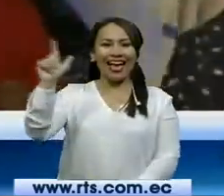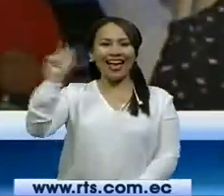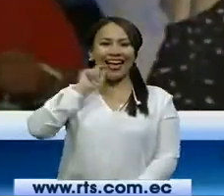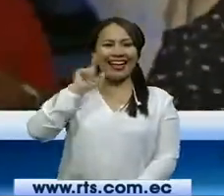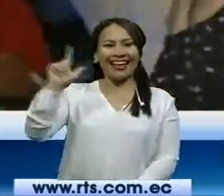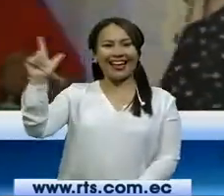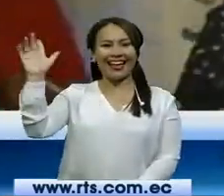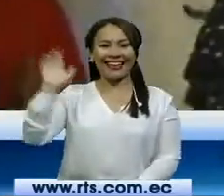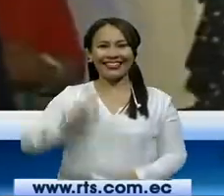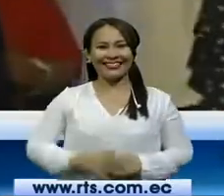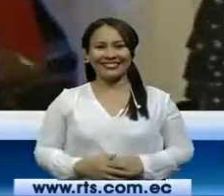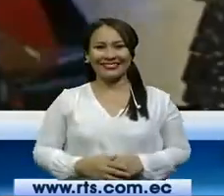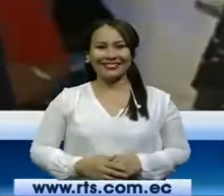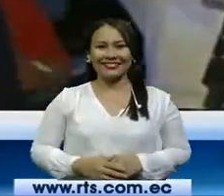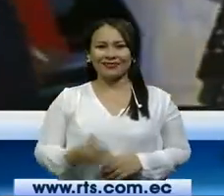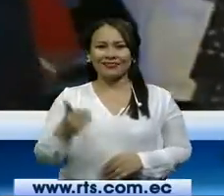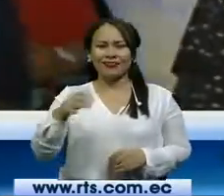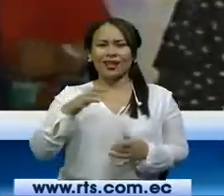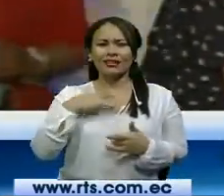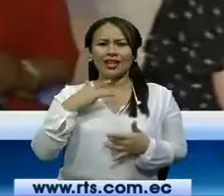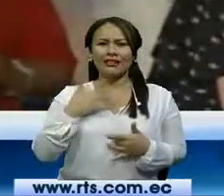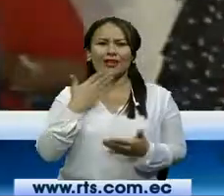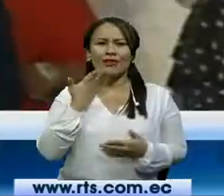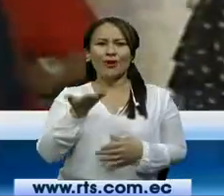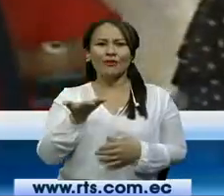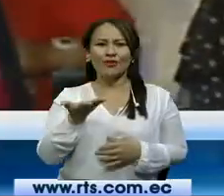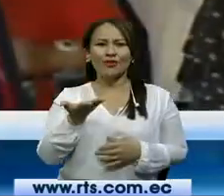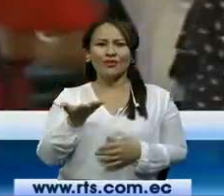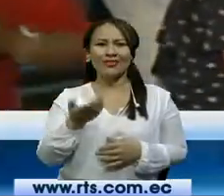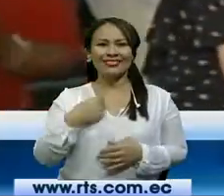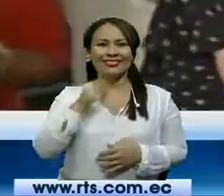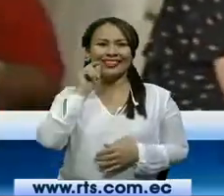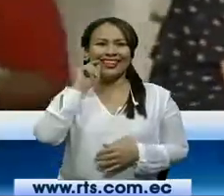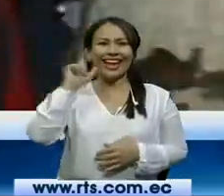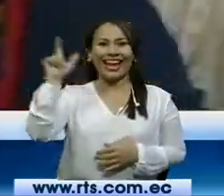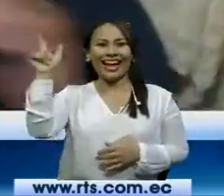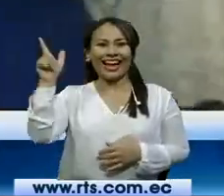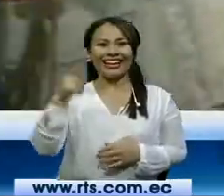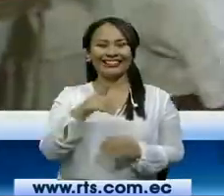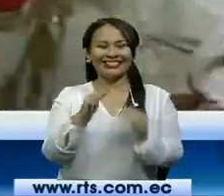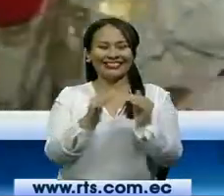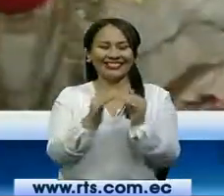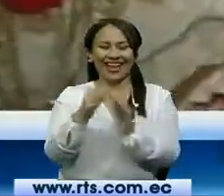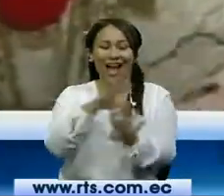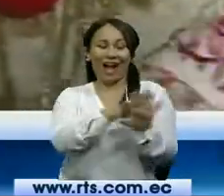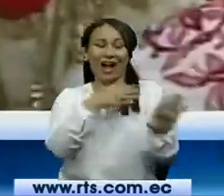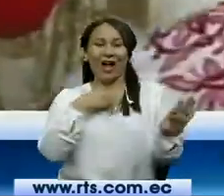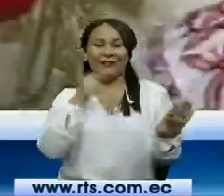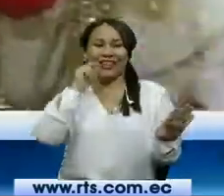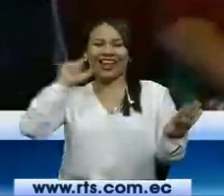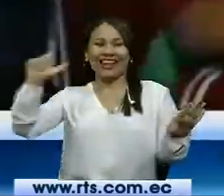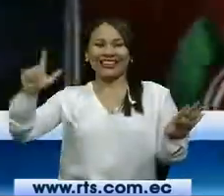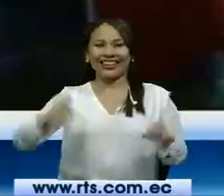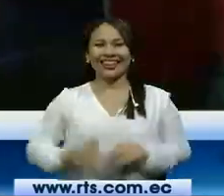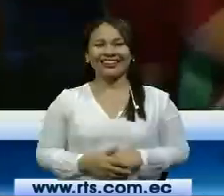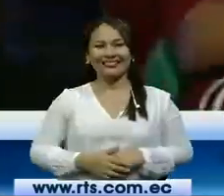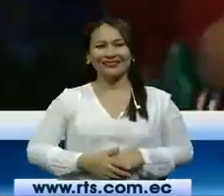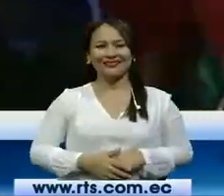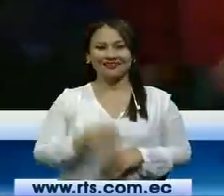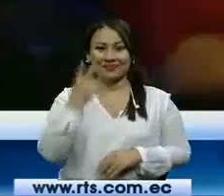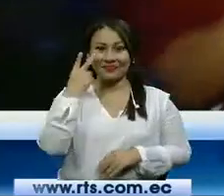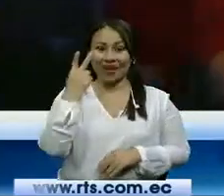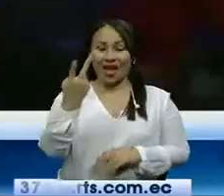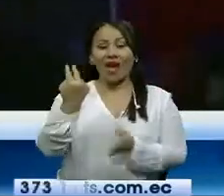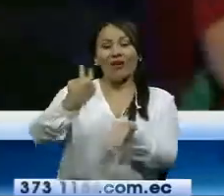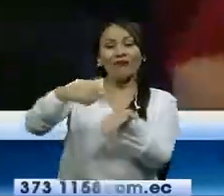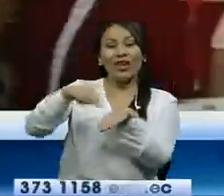¿Cómo es? Vamos a ver, chicas, ¿qué tengo que tener como para hacerlo? Bátate galillo. Así mismo. Muy felices de ser